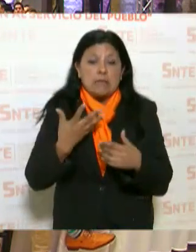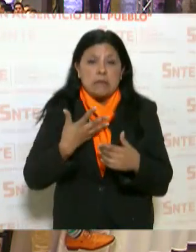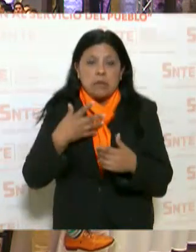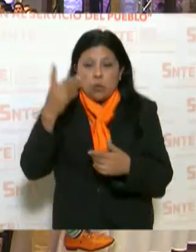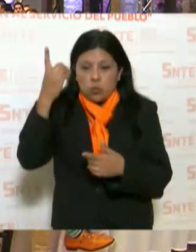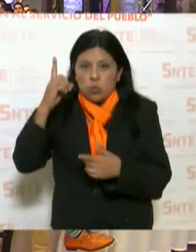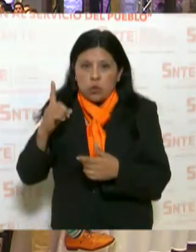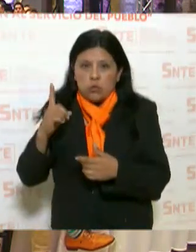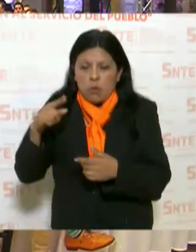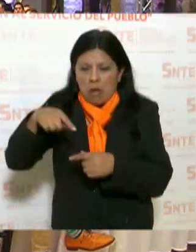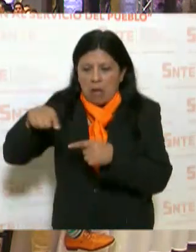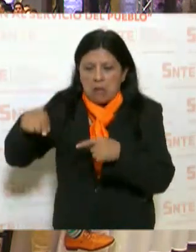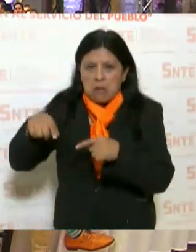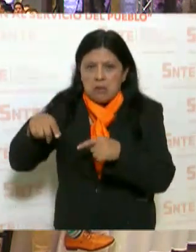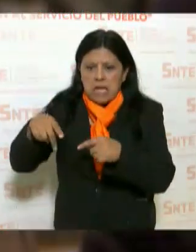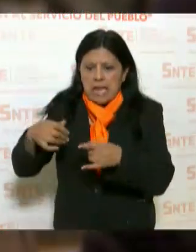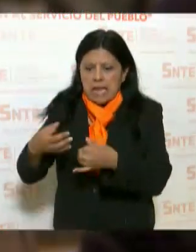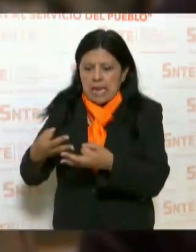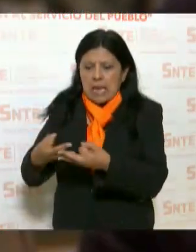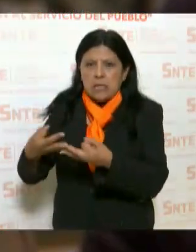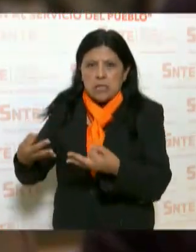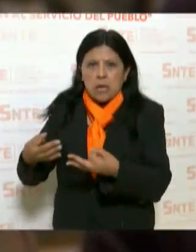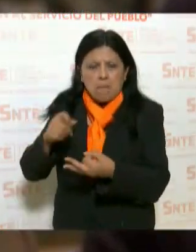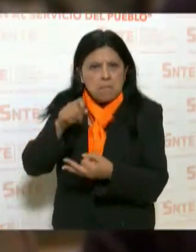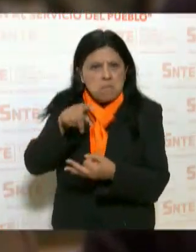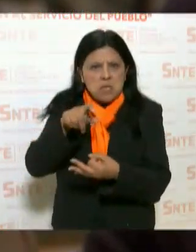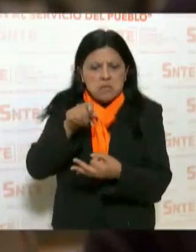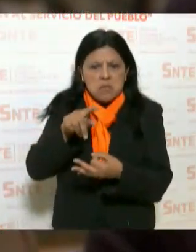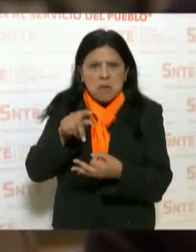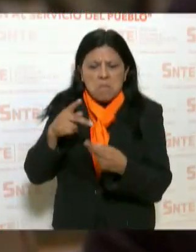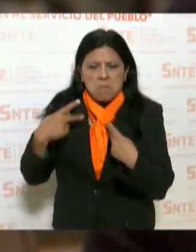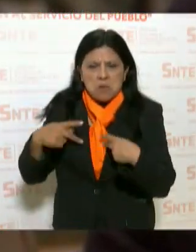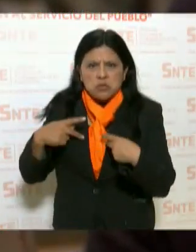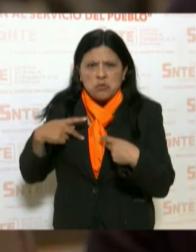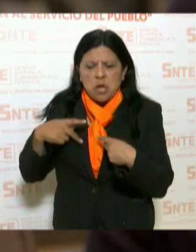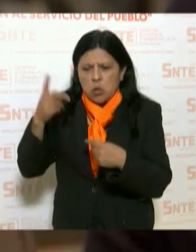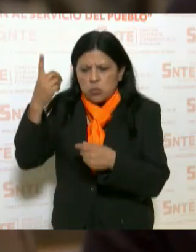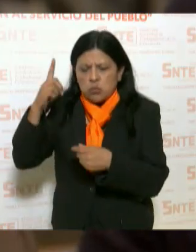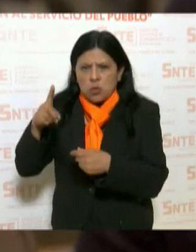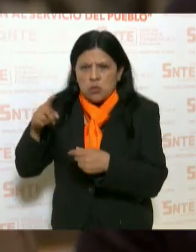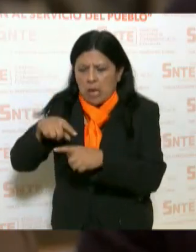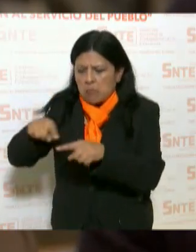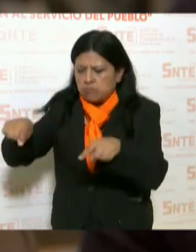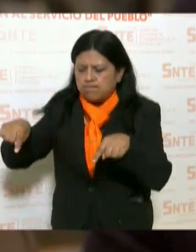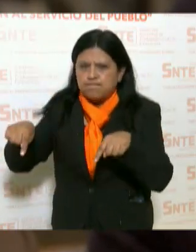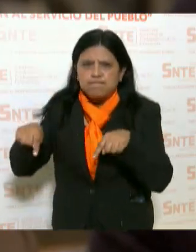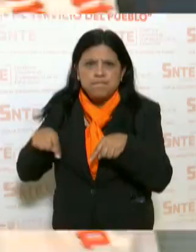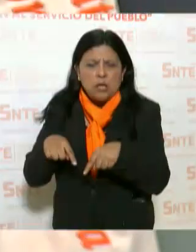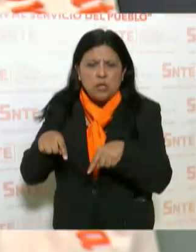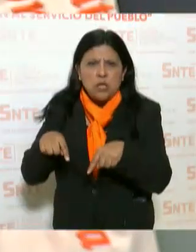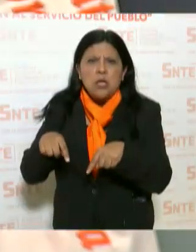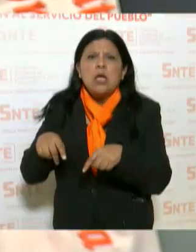el dueño del subsuelo y de los recursos naturales del subsuelo.